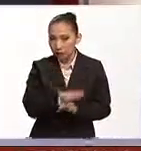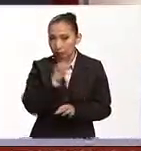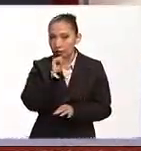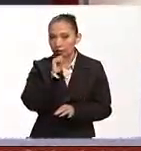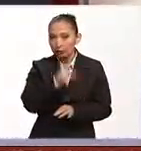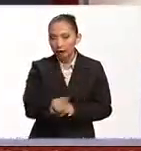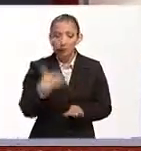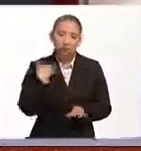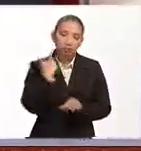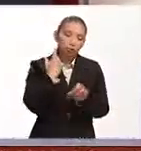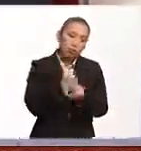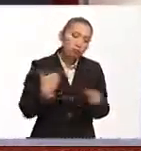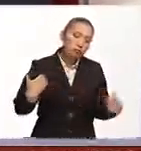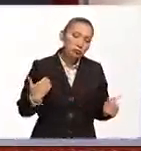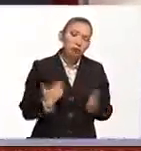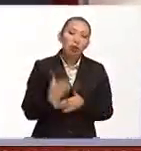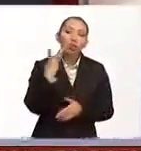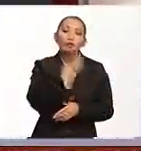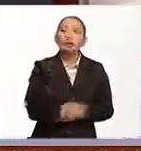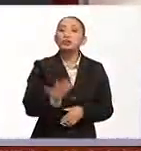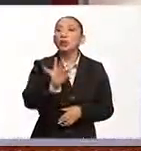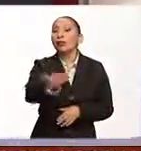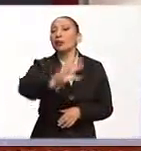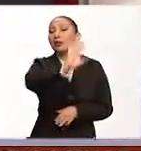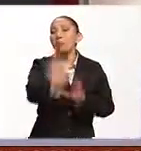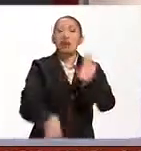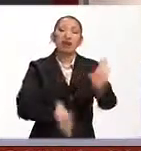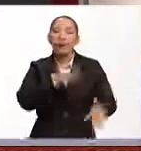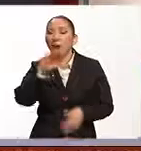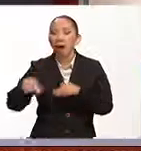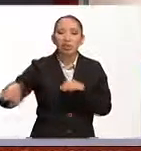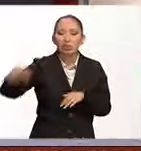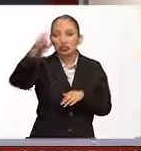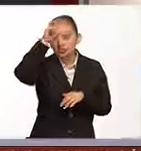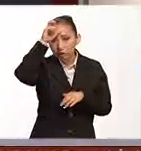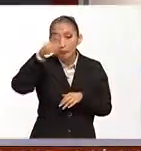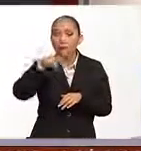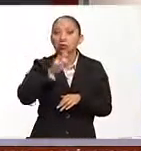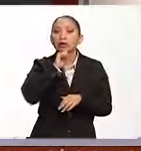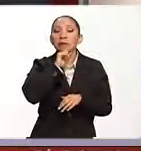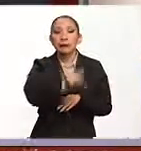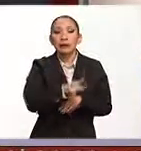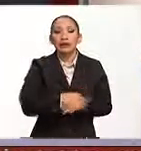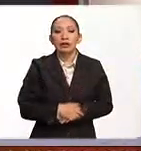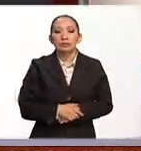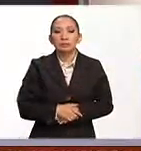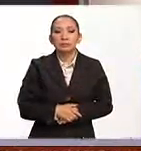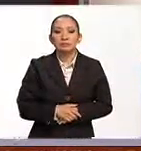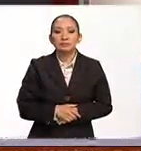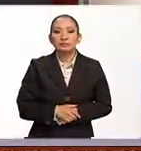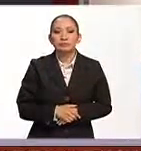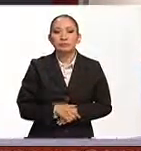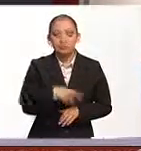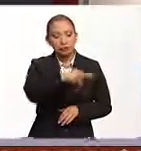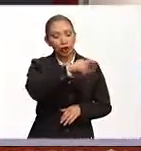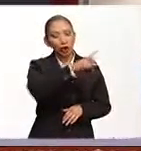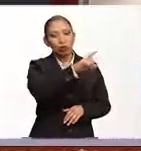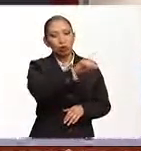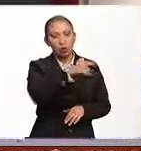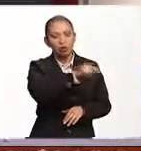también durante el año se han presentado más de 250 muertos en Turquía, pero también está los kurdos, este